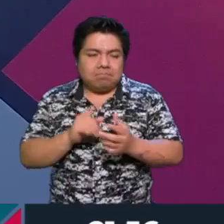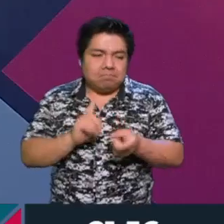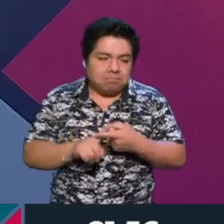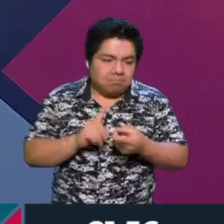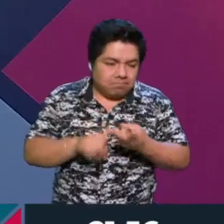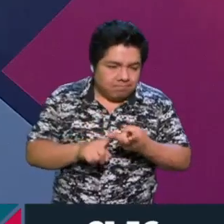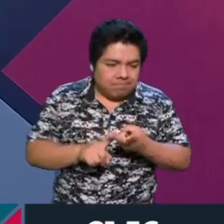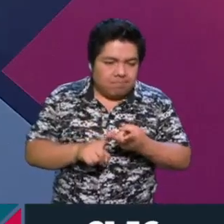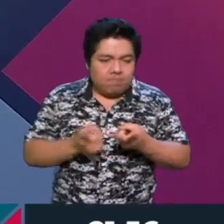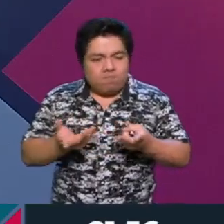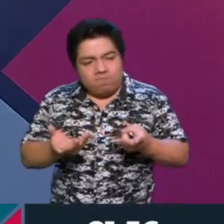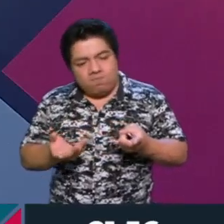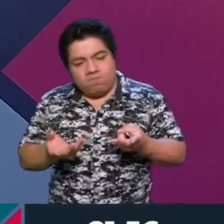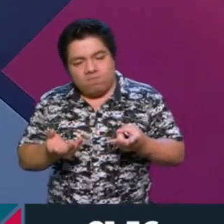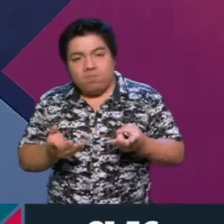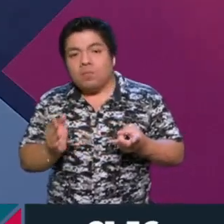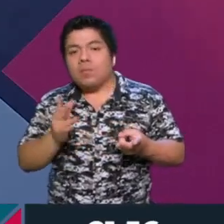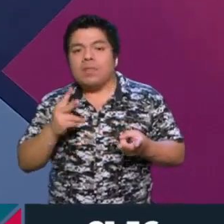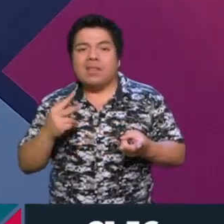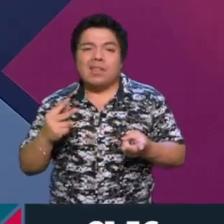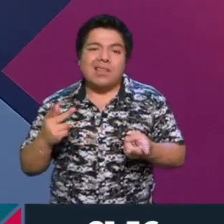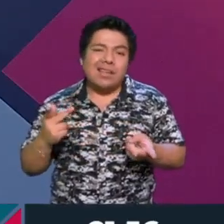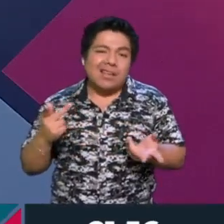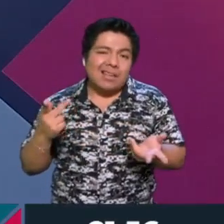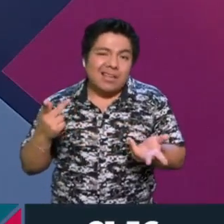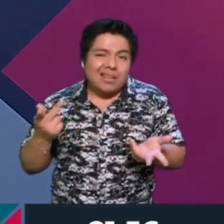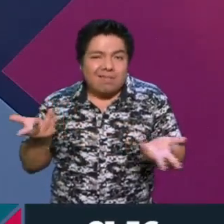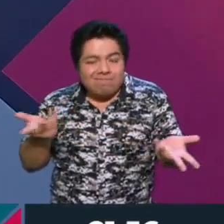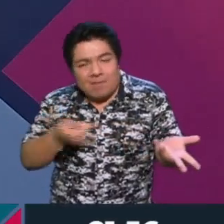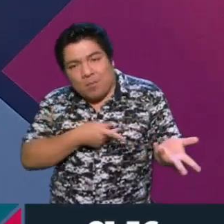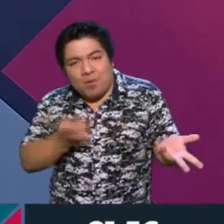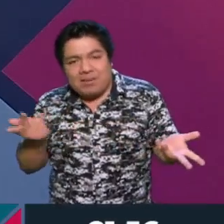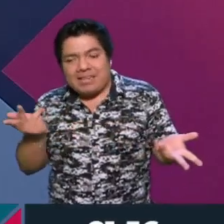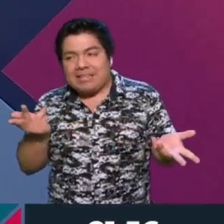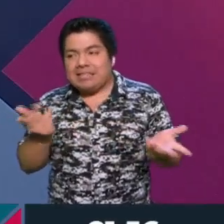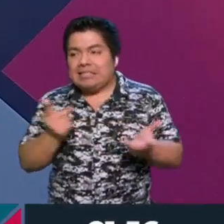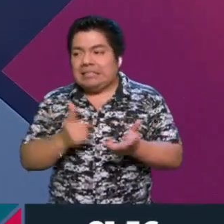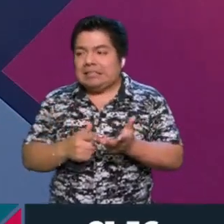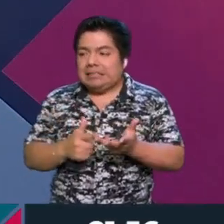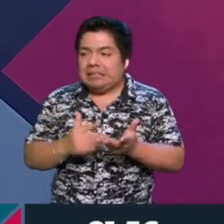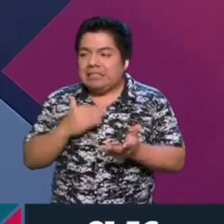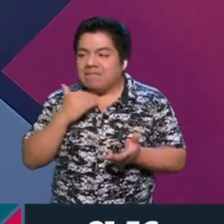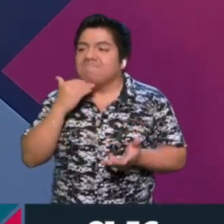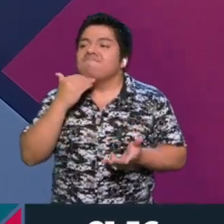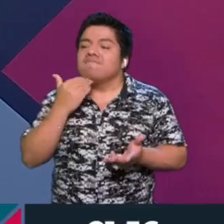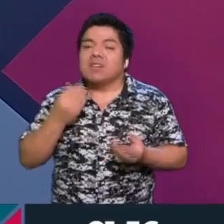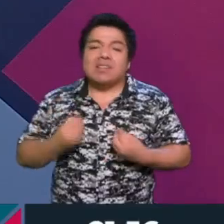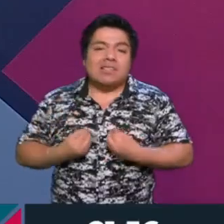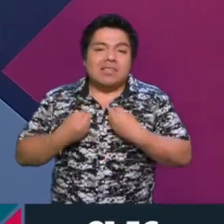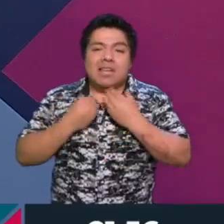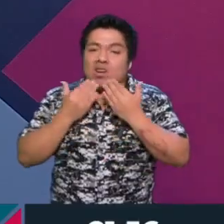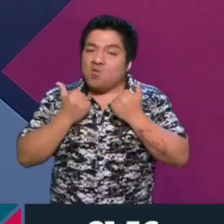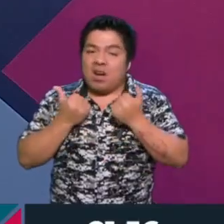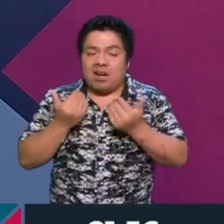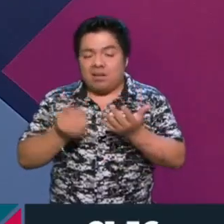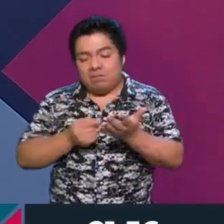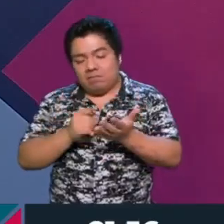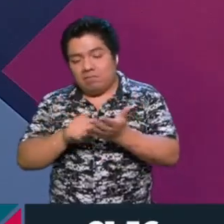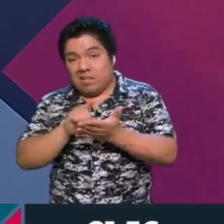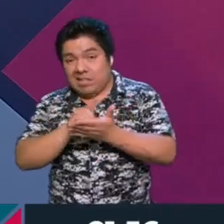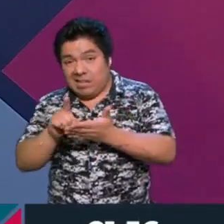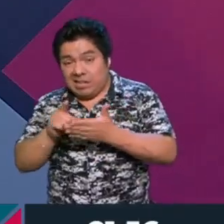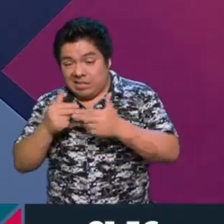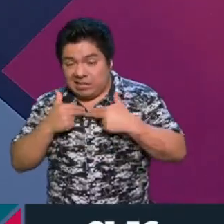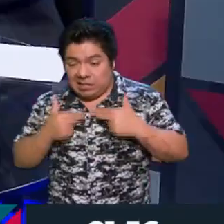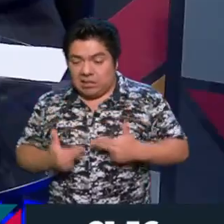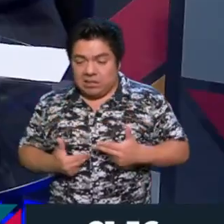con condiciones de pobreza, de falta de una vida digna y de negación de derechos. Claro. Ahora, no es